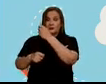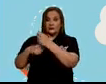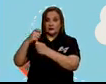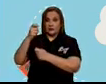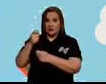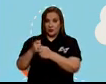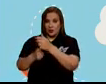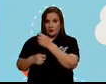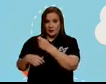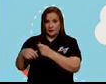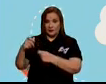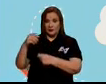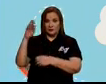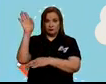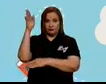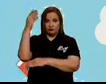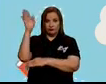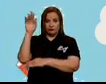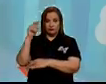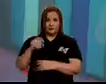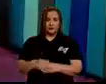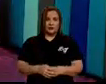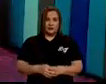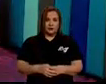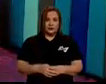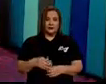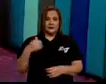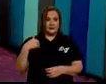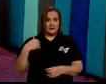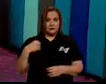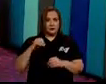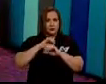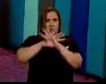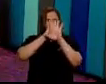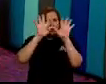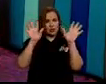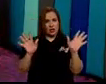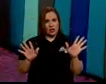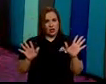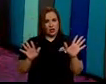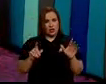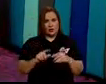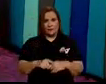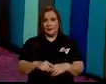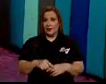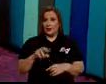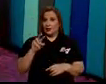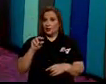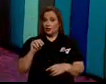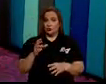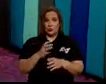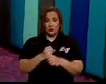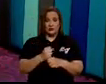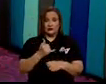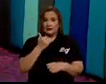Son estas cosas las que tenemos que tener claras como panameños para no caer en errores. Igual que la izada de la